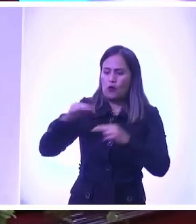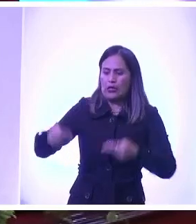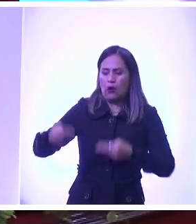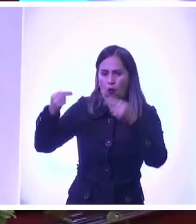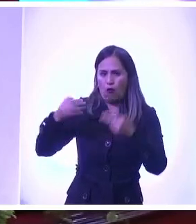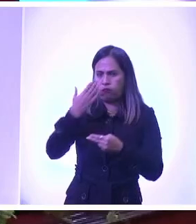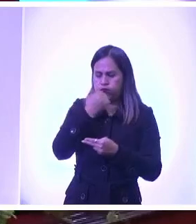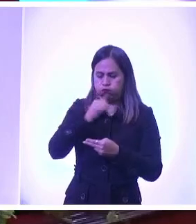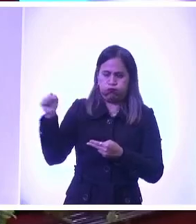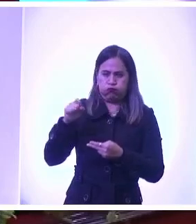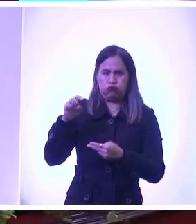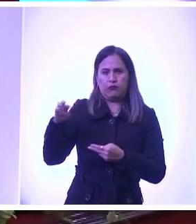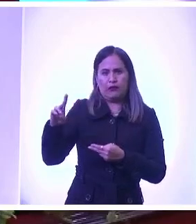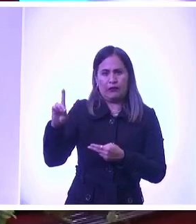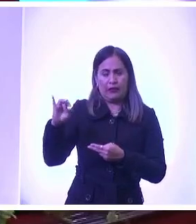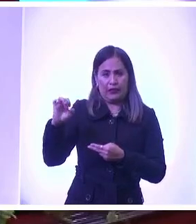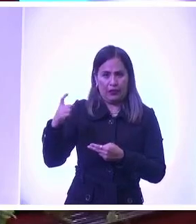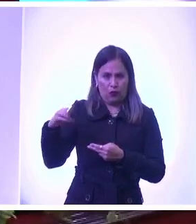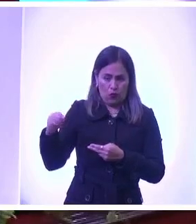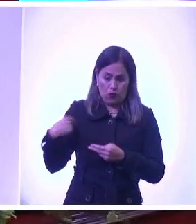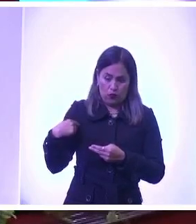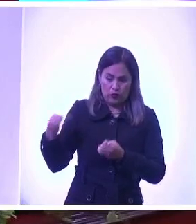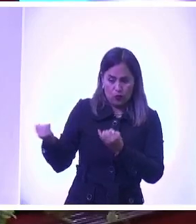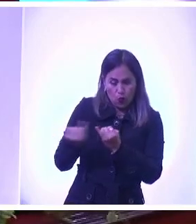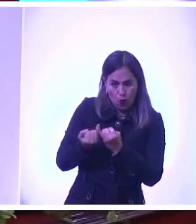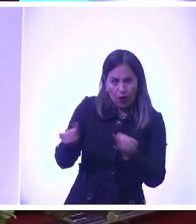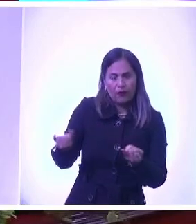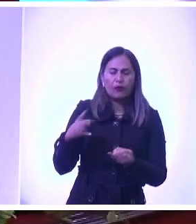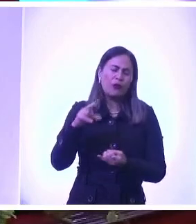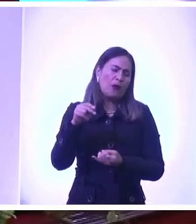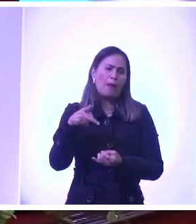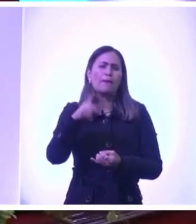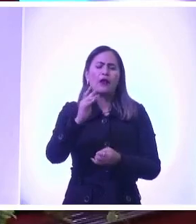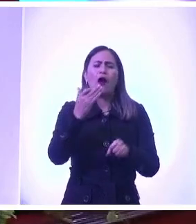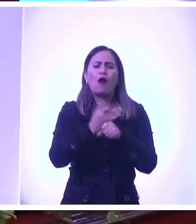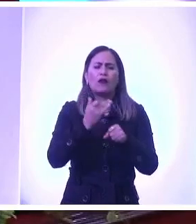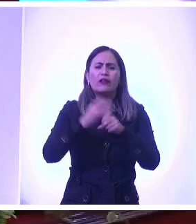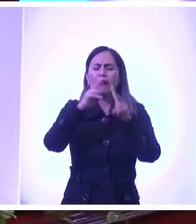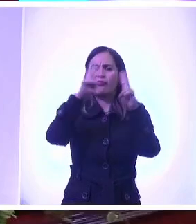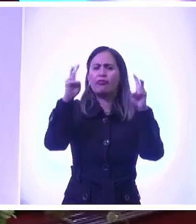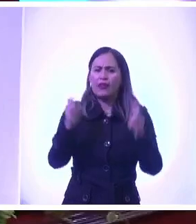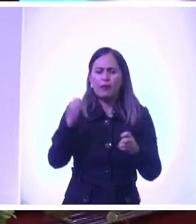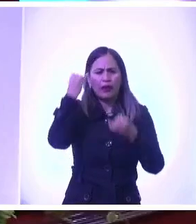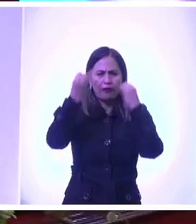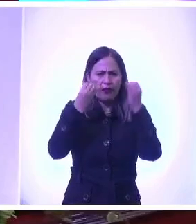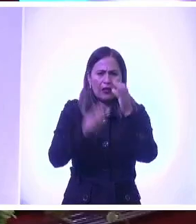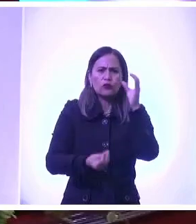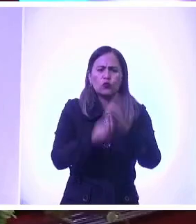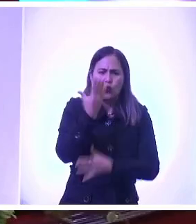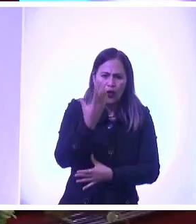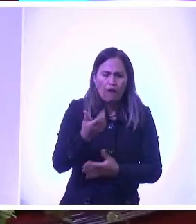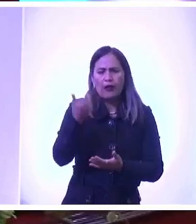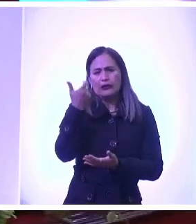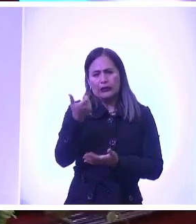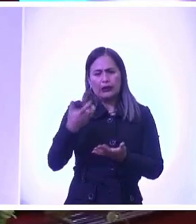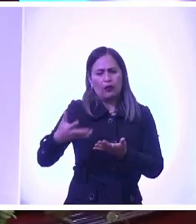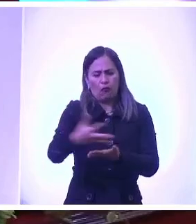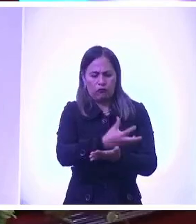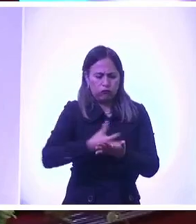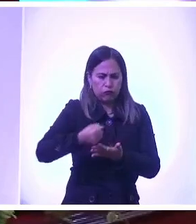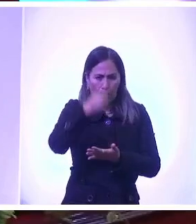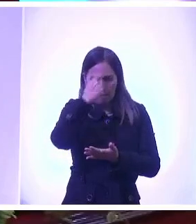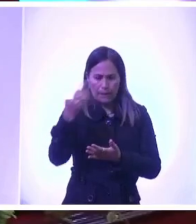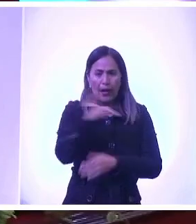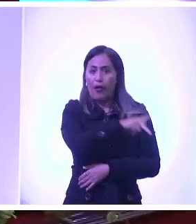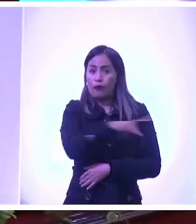Entonces en ese tema de emprender en ese tema de innovar en este tema de generar riqueza y abundancia para todos porque creo que esa debe